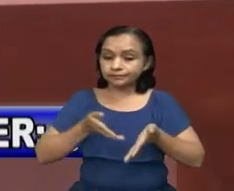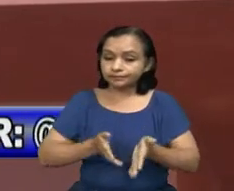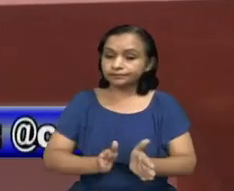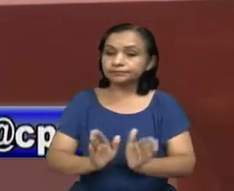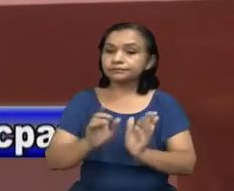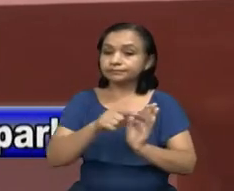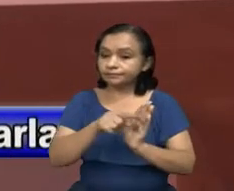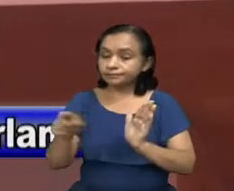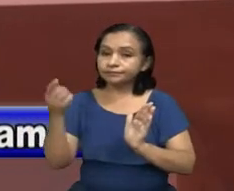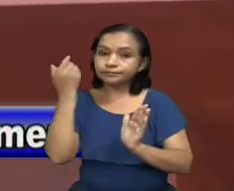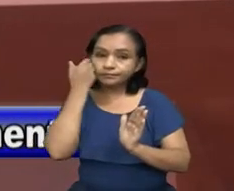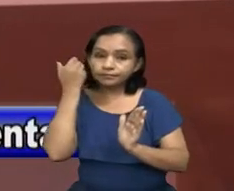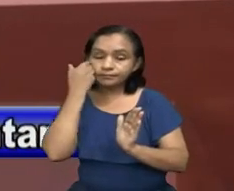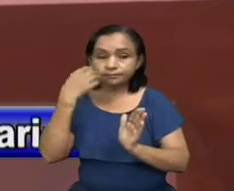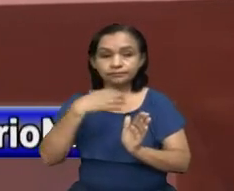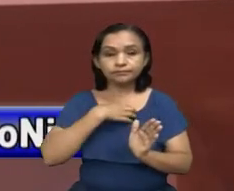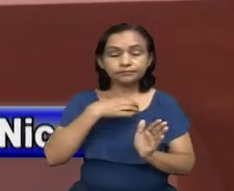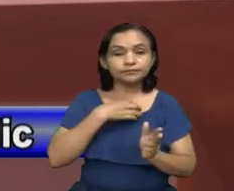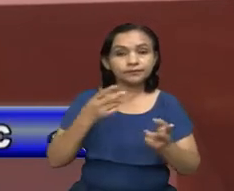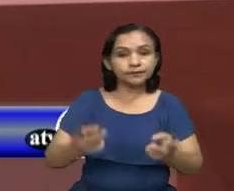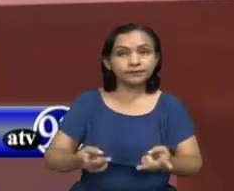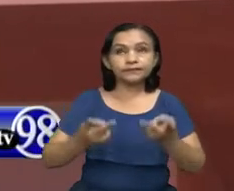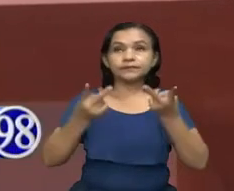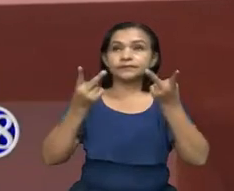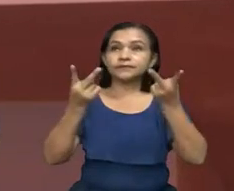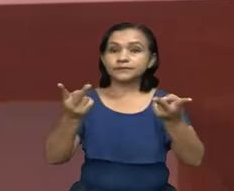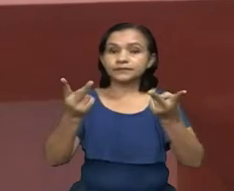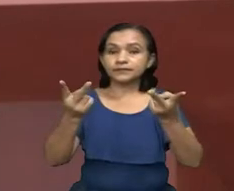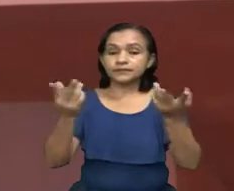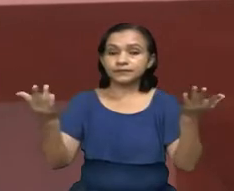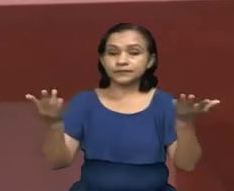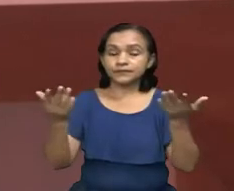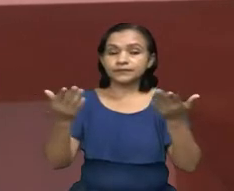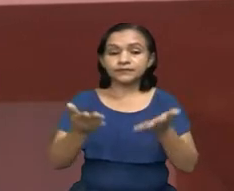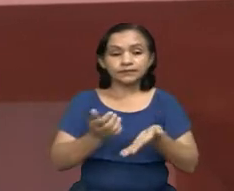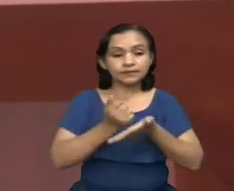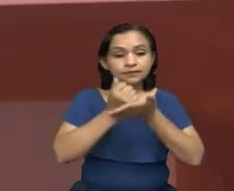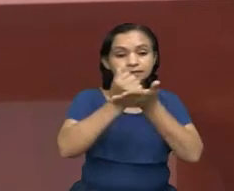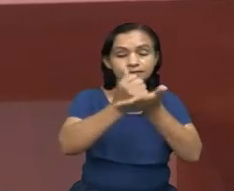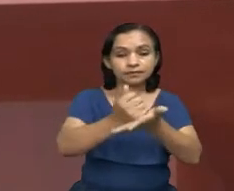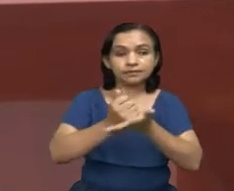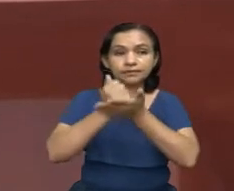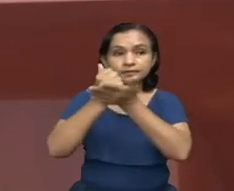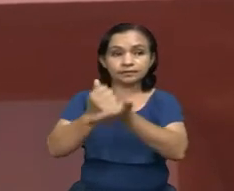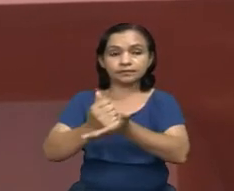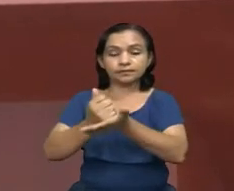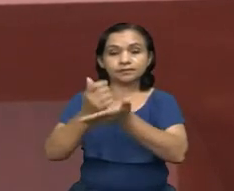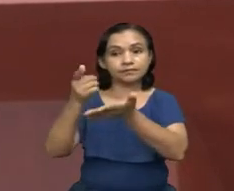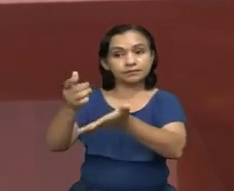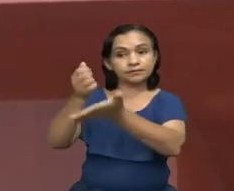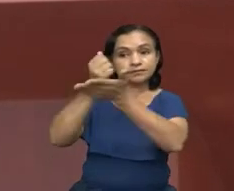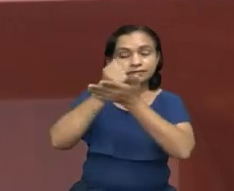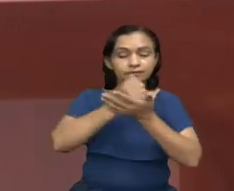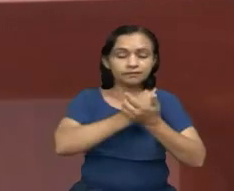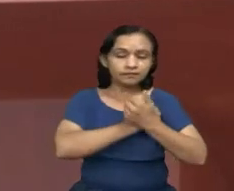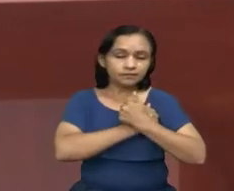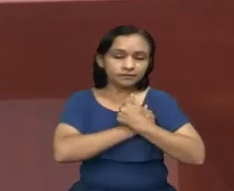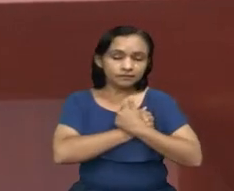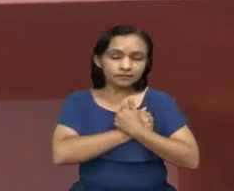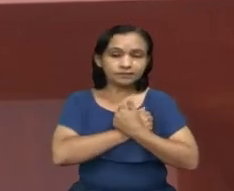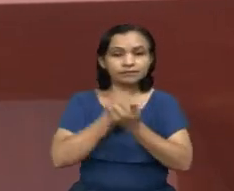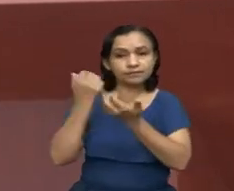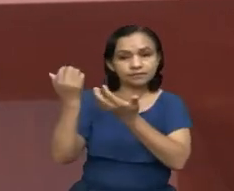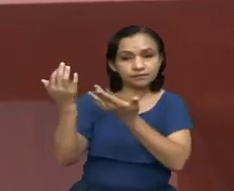a salvar nuestras propias vidas y a brindarnos, ya que nos brinden ese amor de